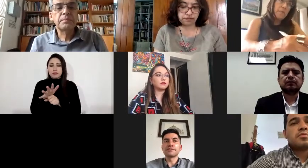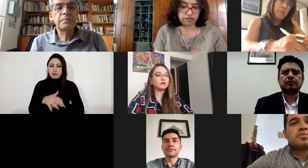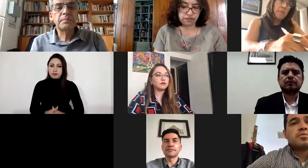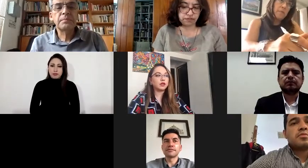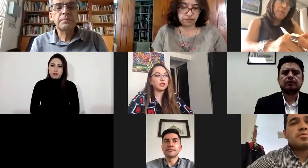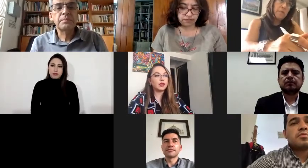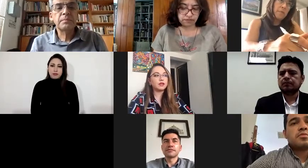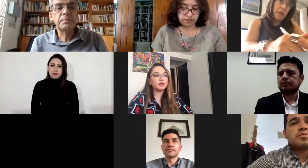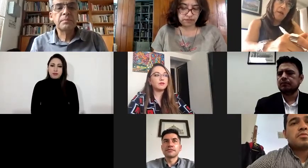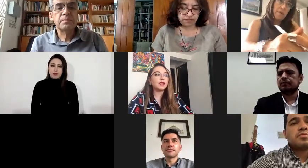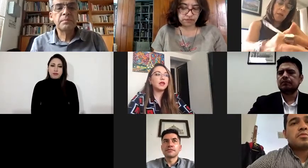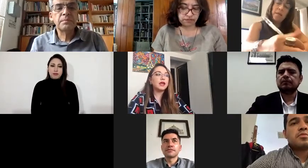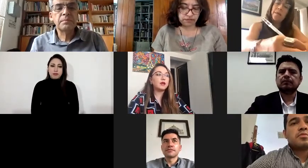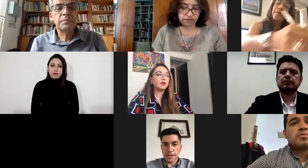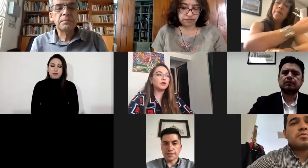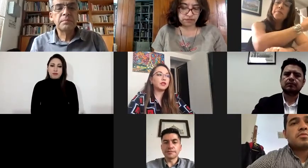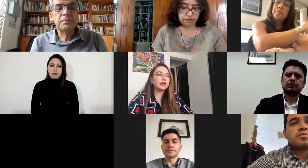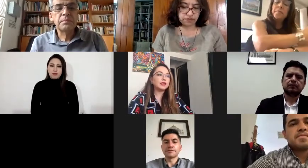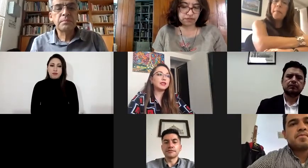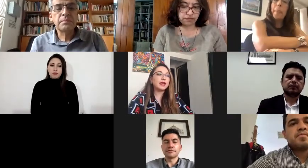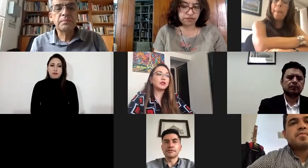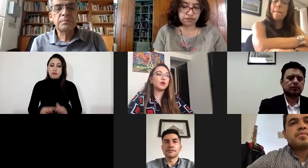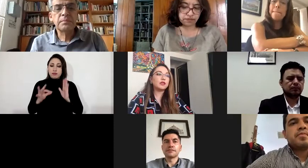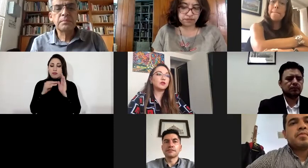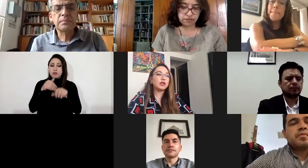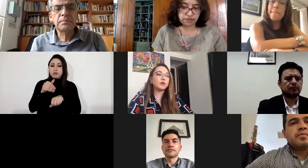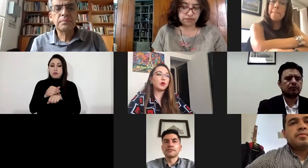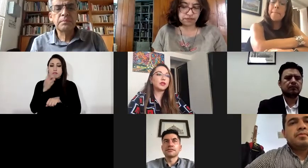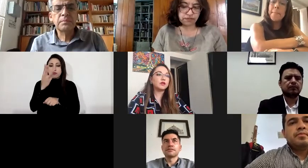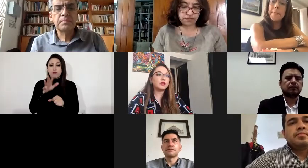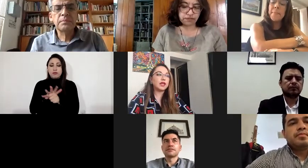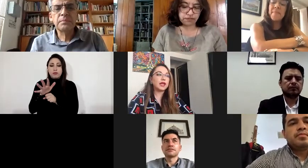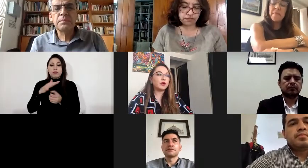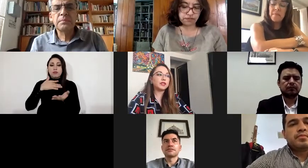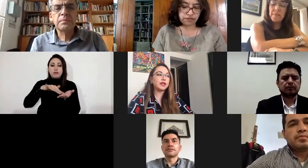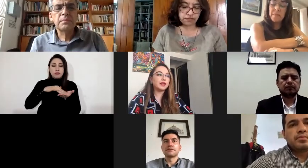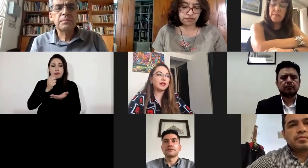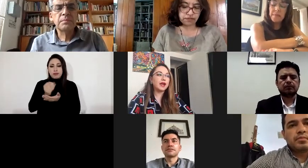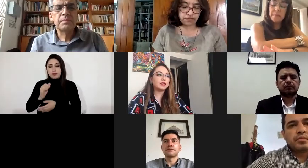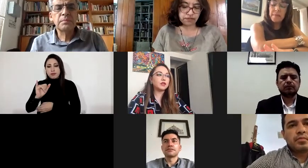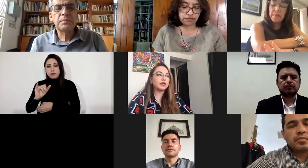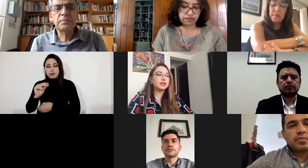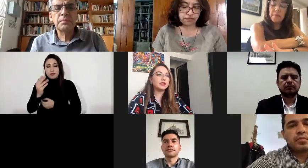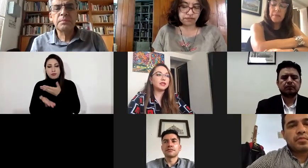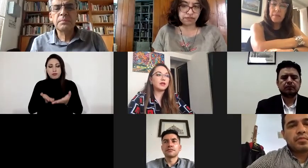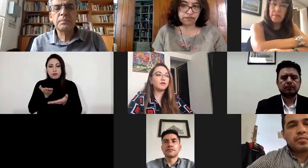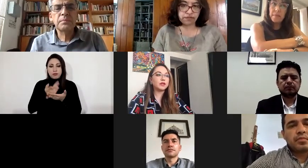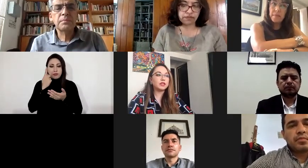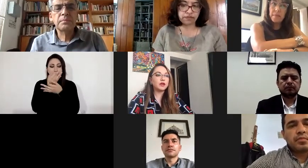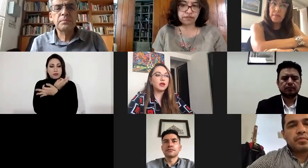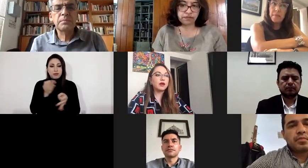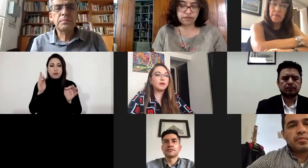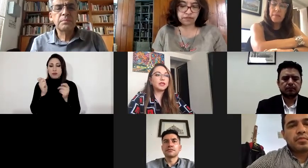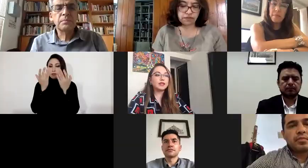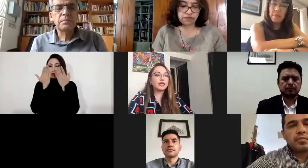mismo. Claro que sí. El punto 3 es la lectura y en su caso aprobación de la propuesta de declaración de inexistencia de